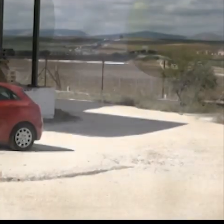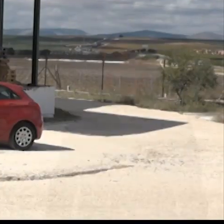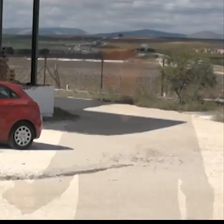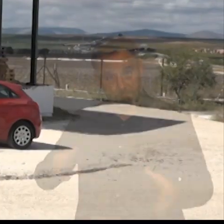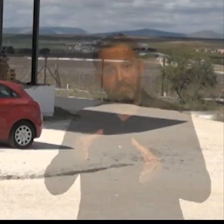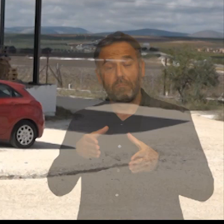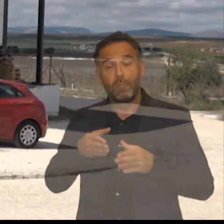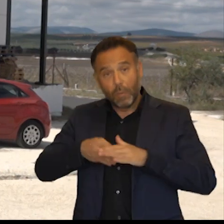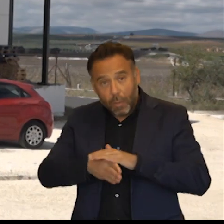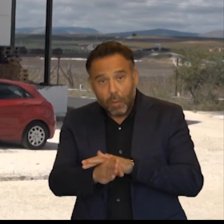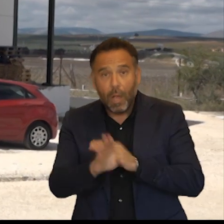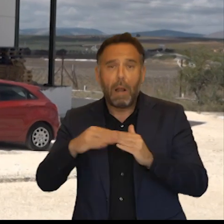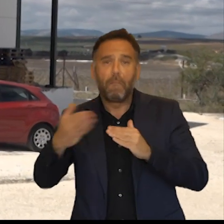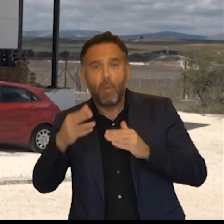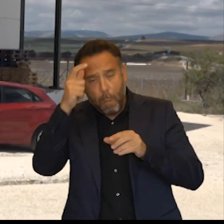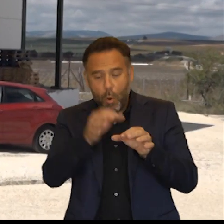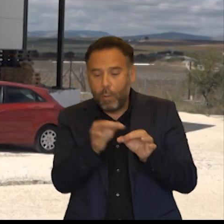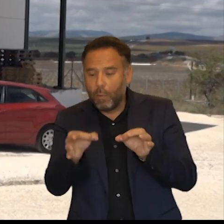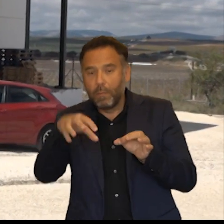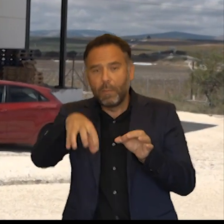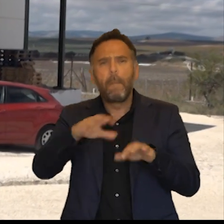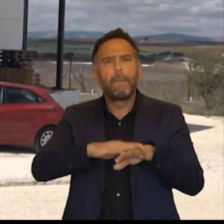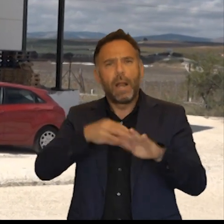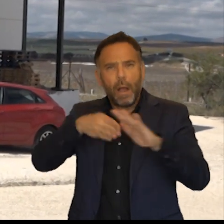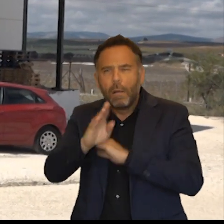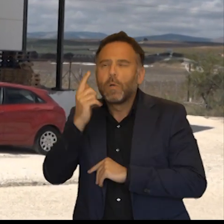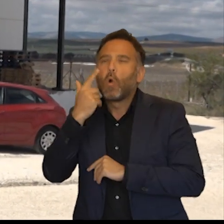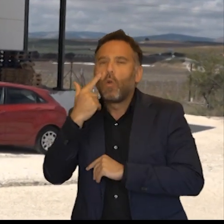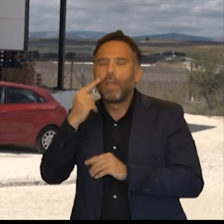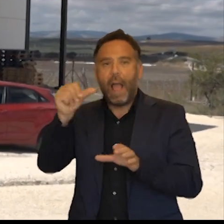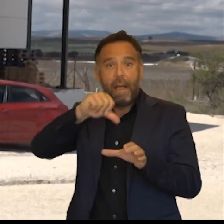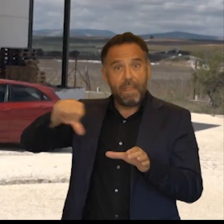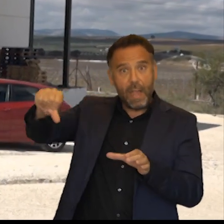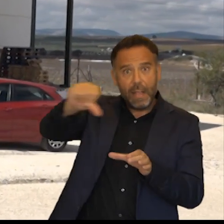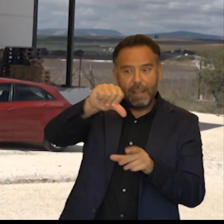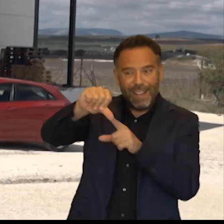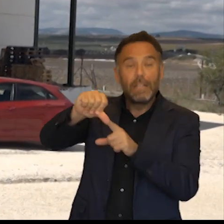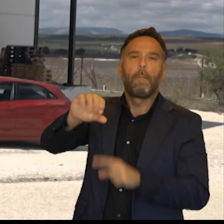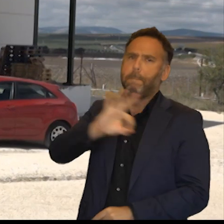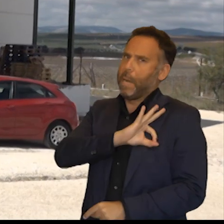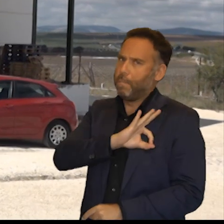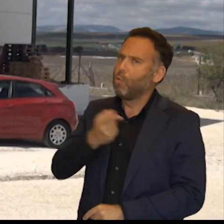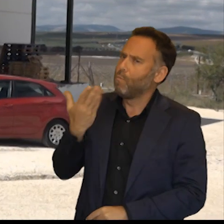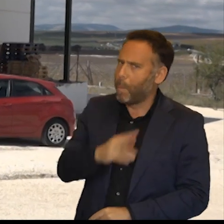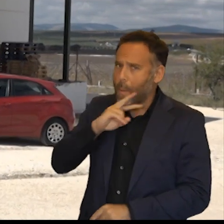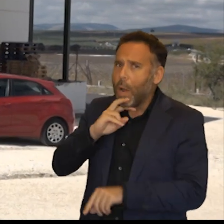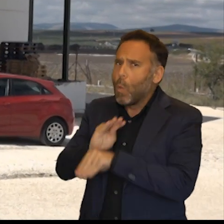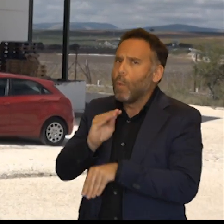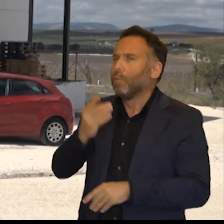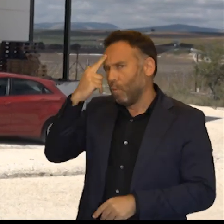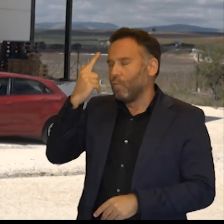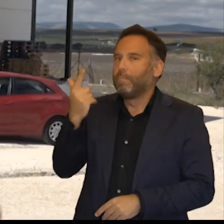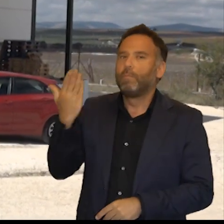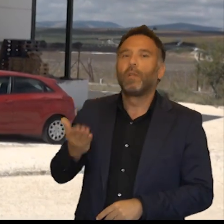Pues nos han traído a esta almazara en las afueras del pueblo para conocer un aceite premiado y valorado incluso